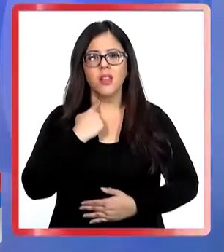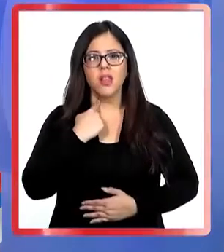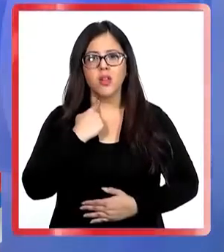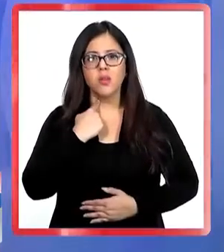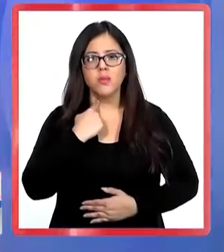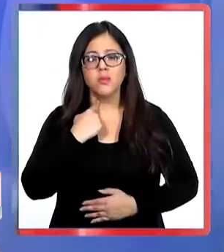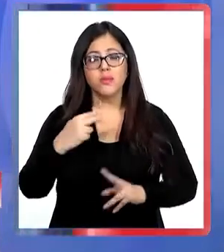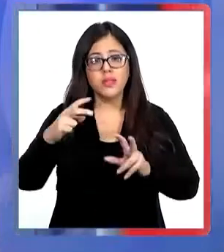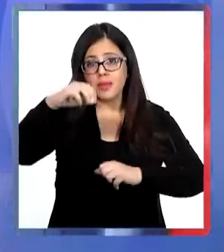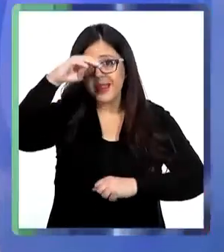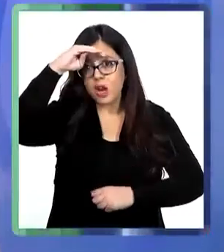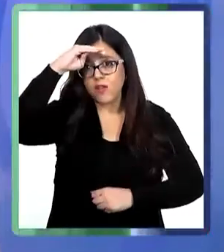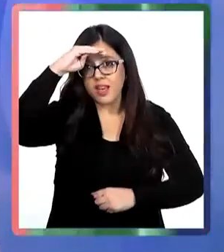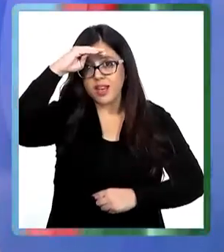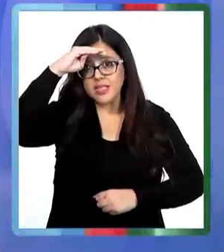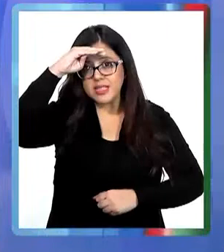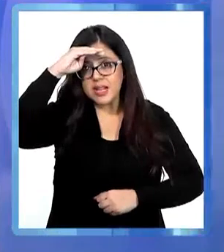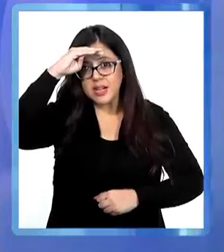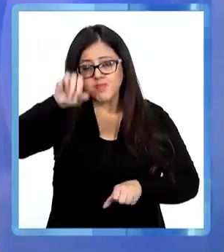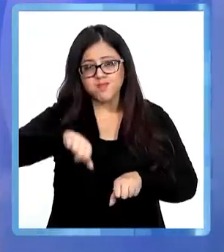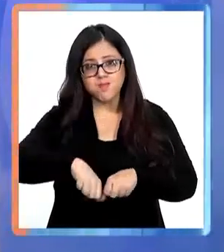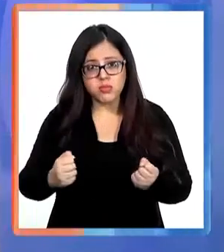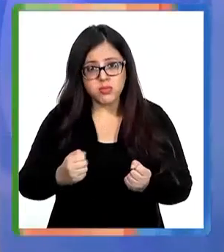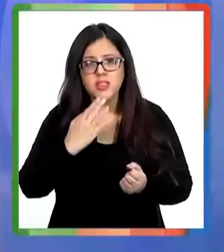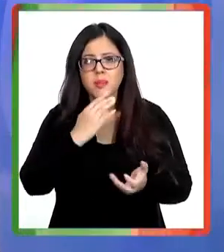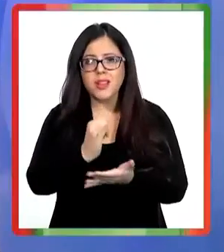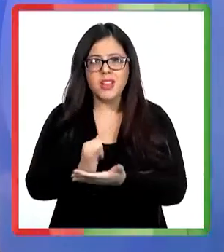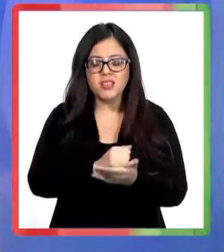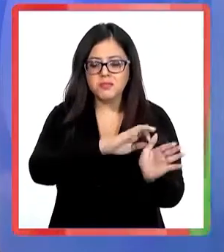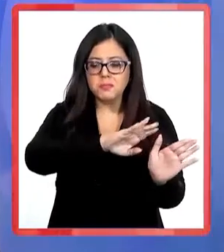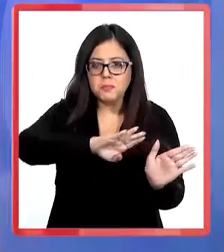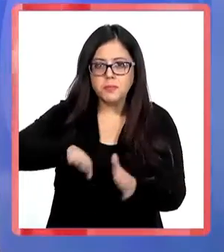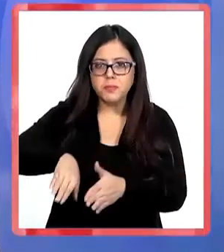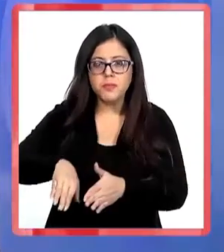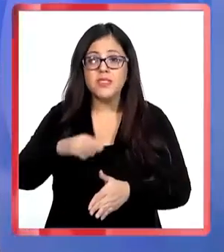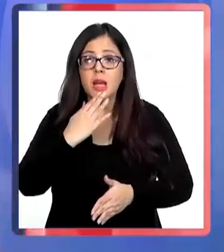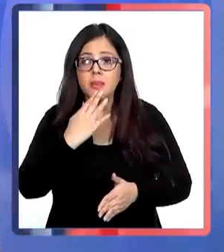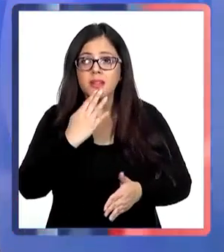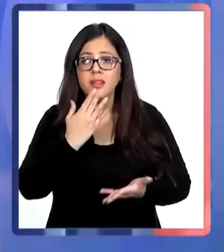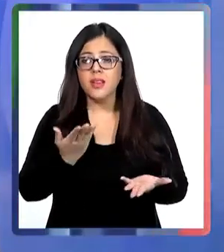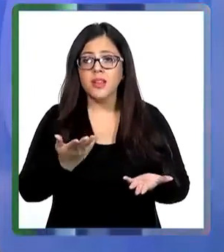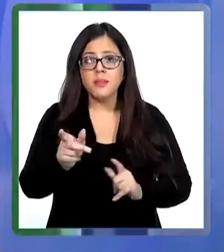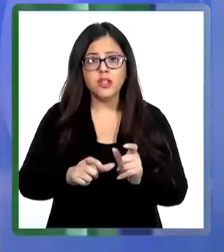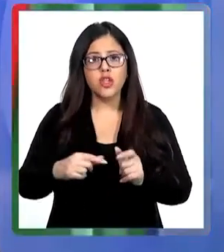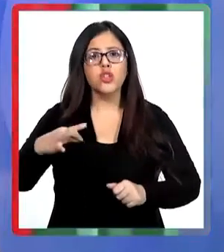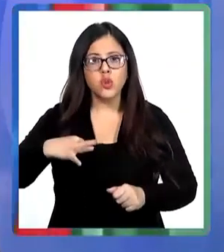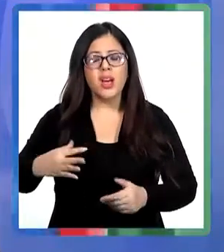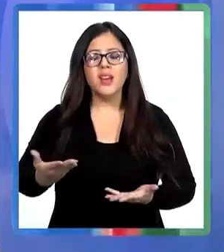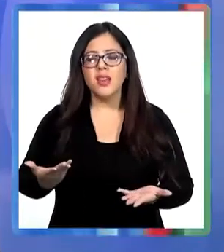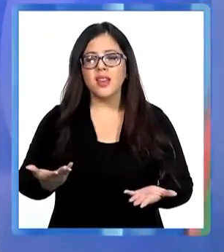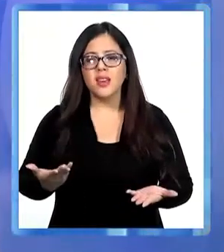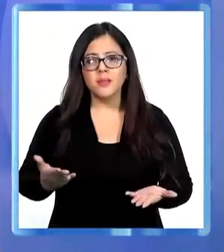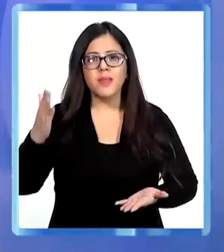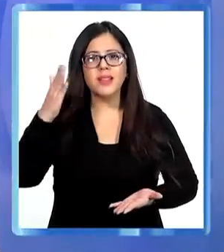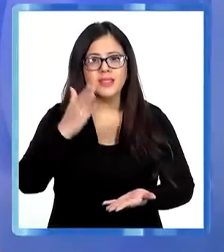las confianzas muy quebradas, con las instituciones muy desprestigiadas, con una ciudadanía